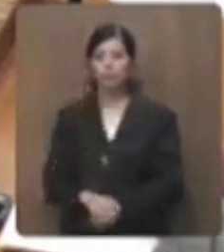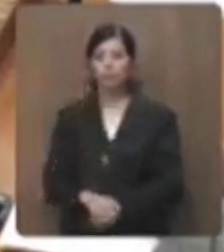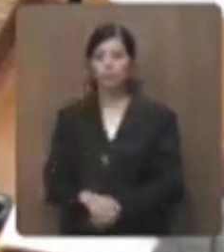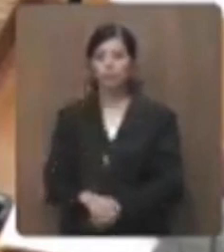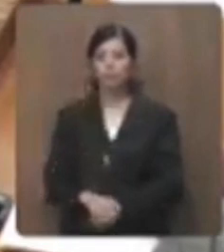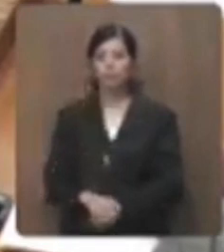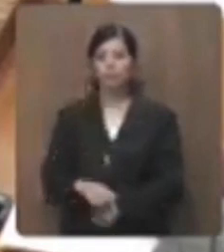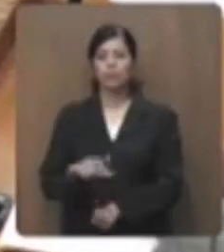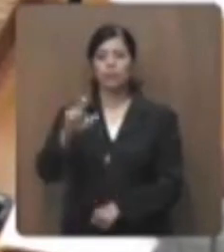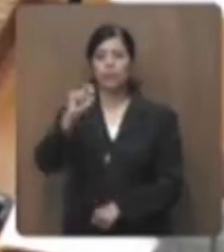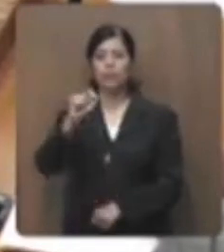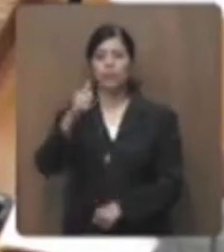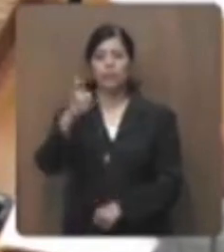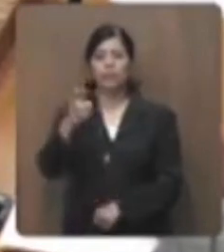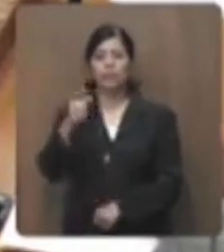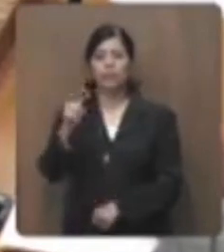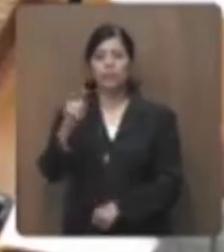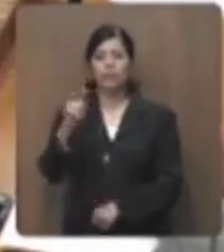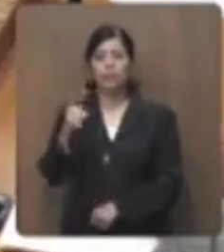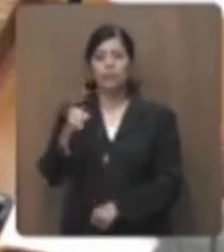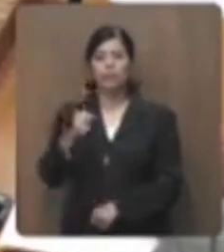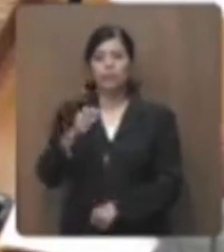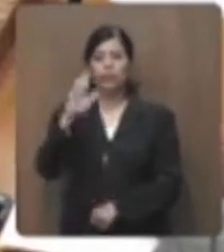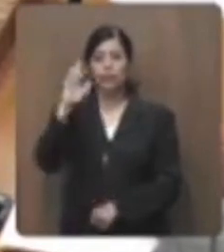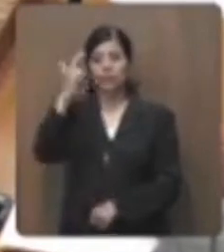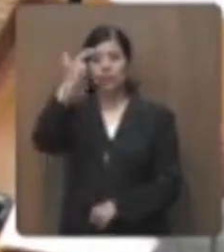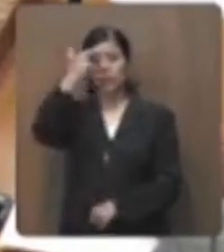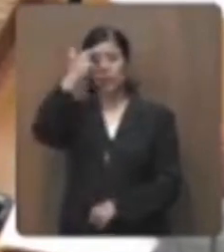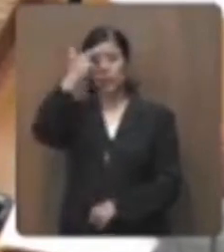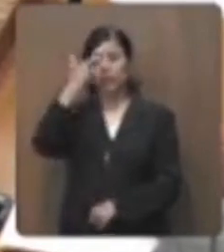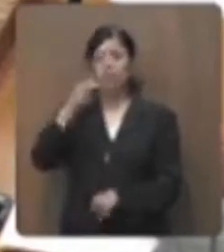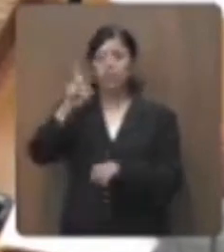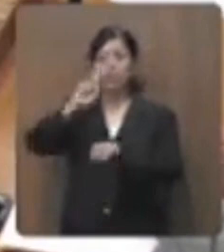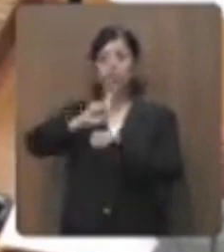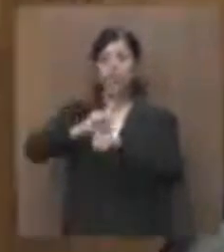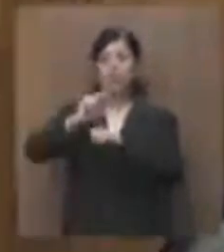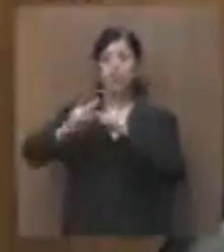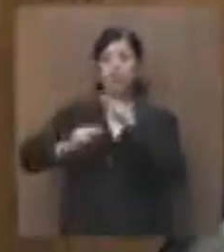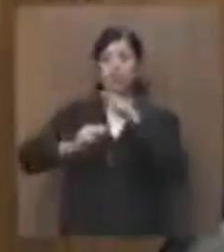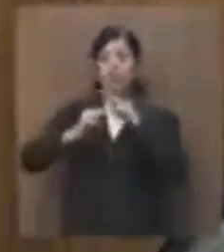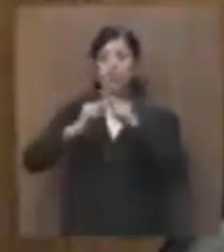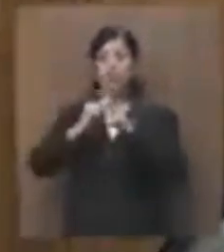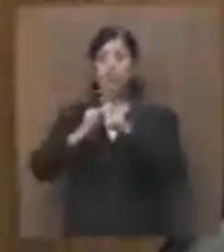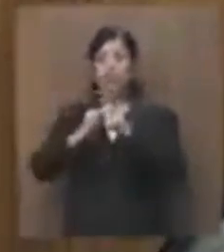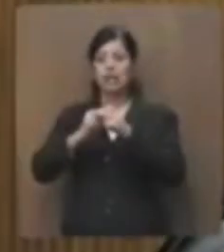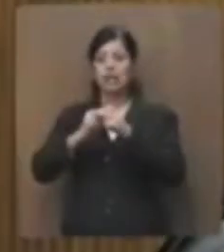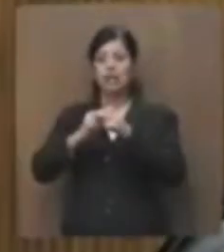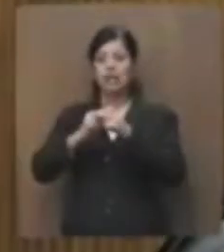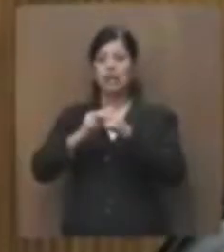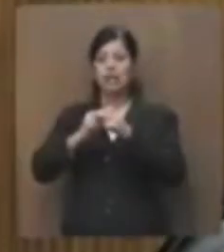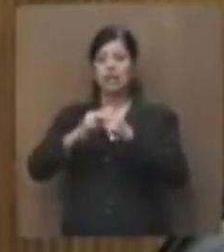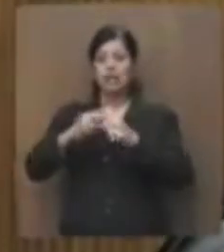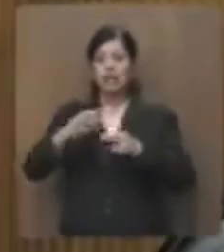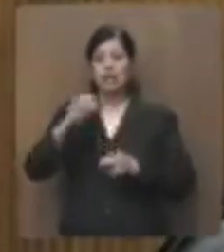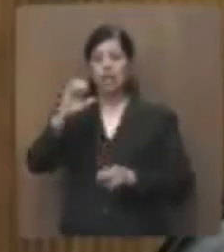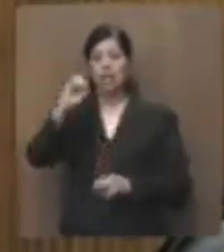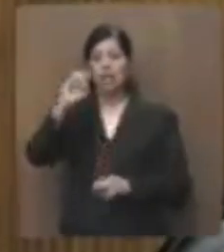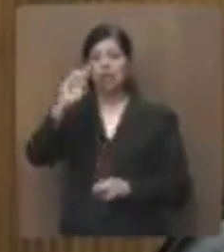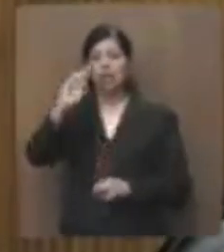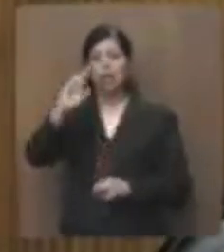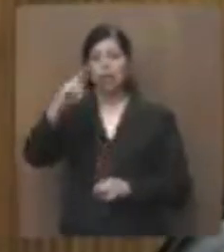cada 26 de septiembre se conmemora en México el Día Nacional de donación y trasplante de órganos y tejidos